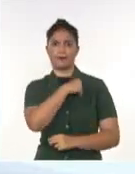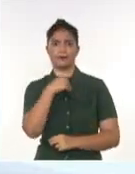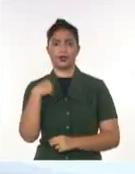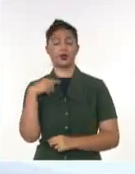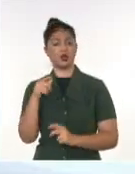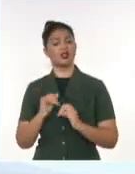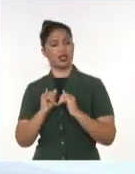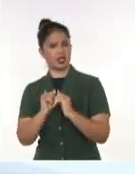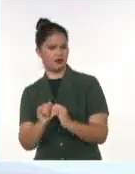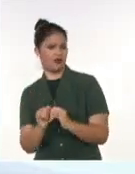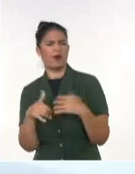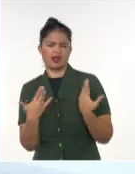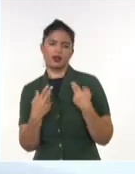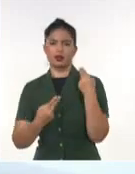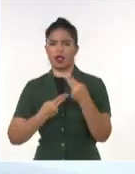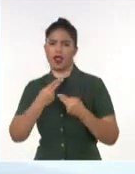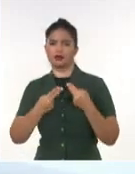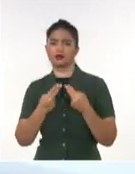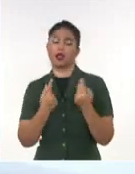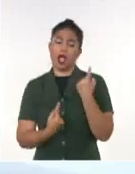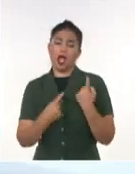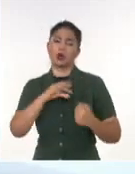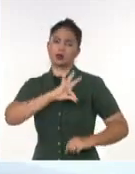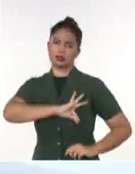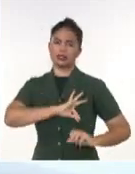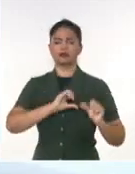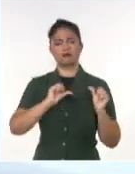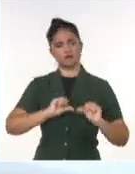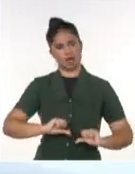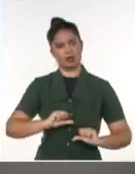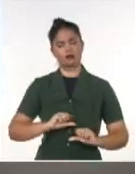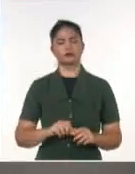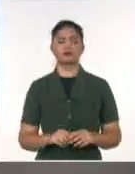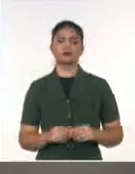adecuado ante la aparición de cualquier síntoma de esas enfermedades. Muchas gracias, doctor.